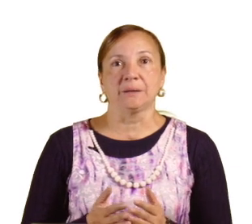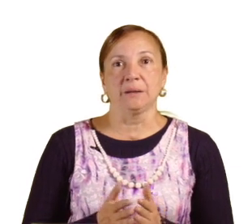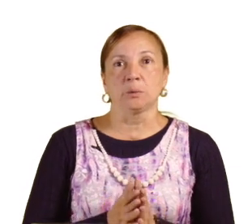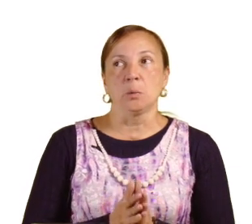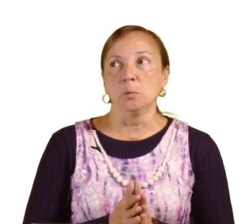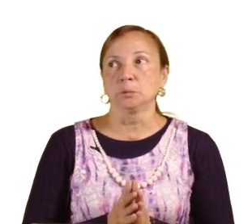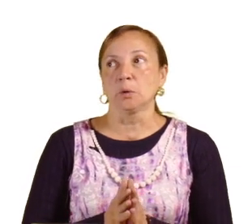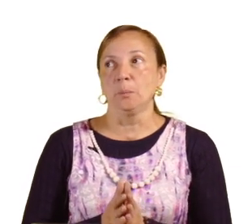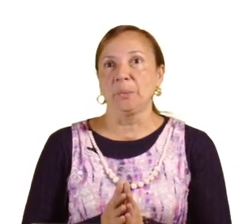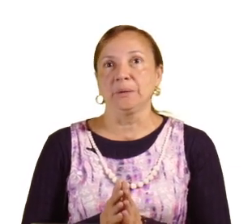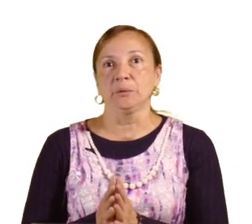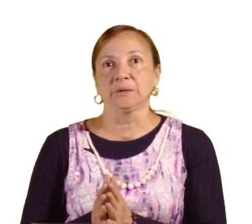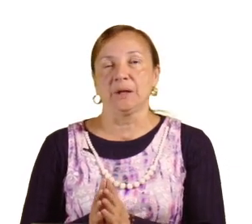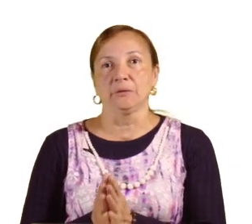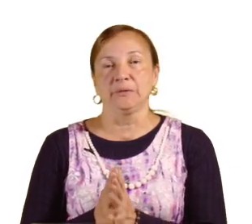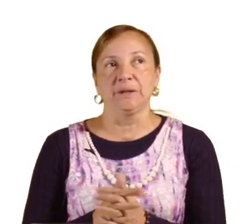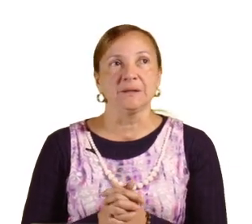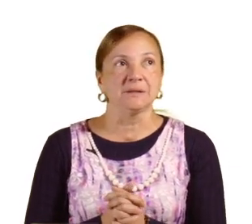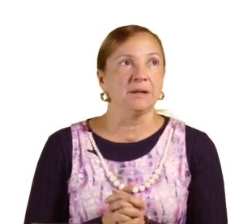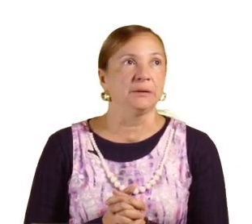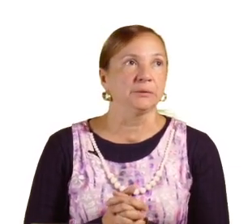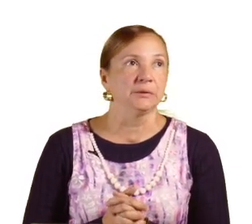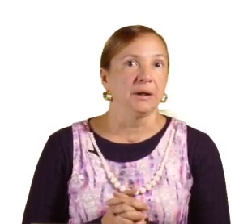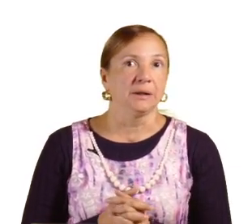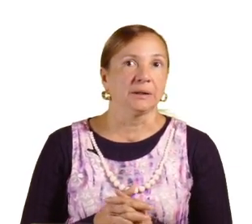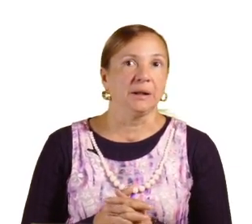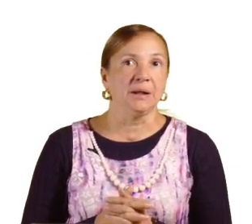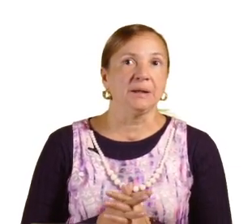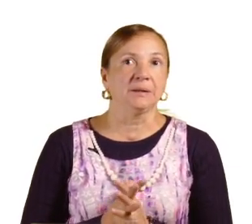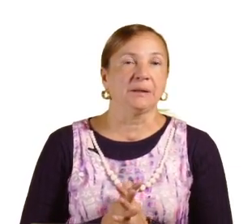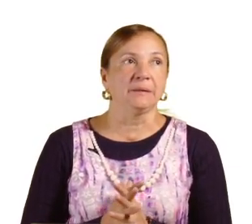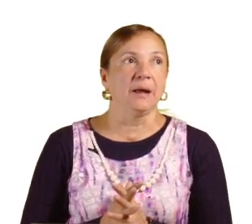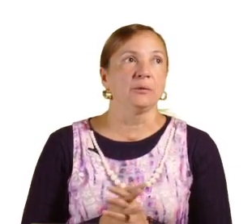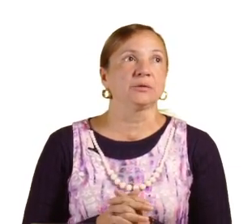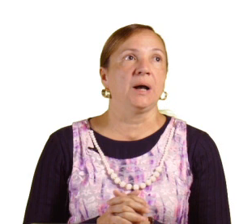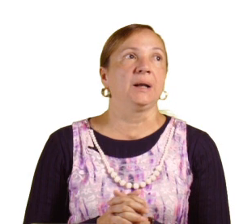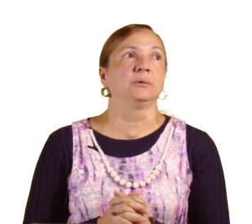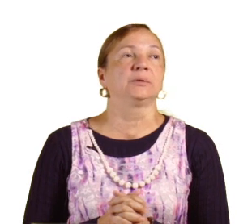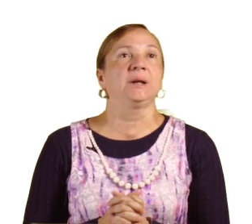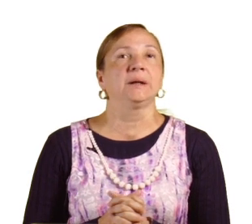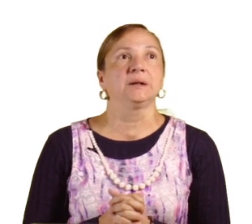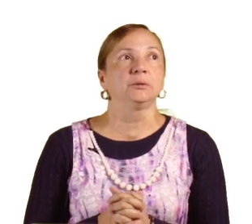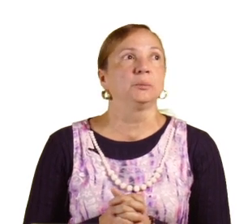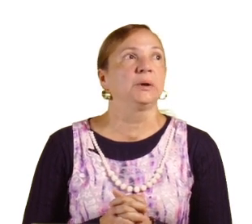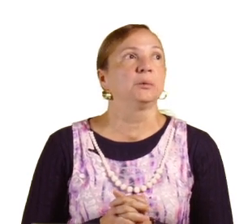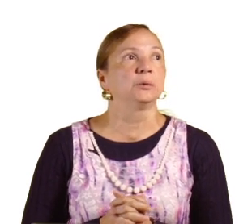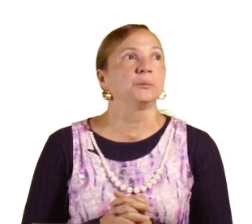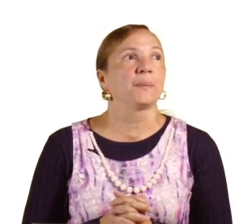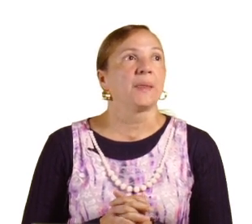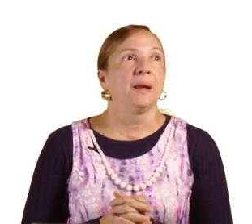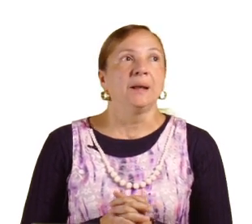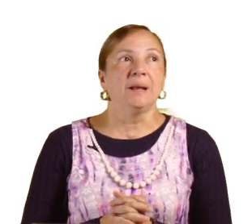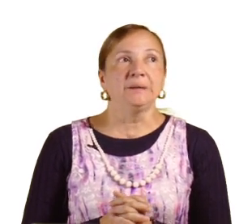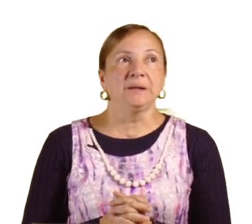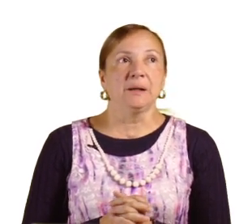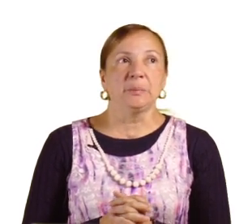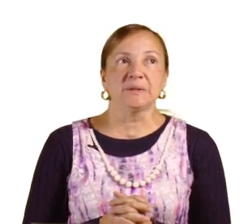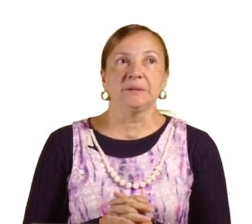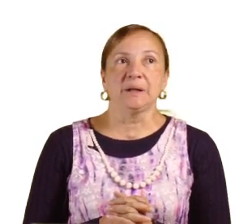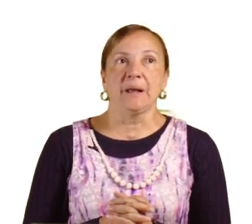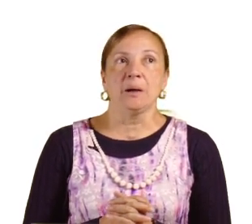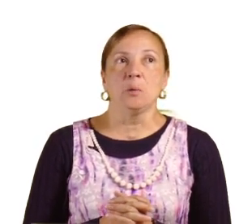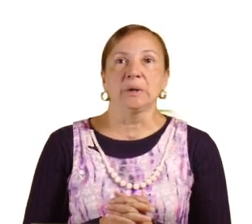hace parte del conjunto complejo de estados financieros que están dados a la luz de la NIC número 1. La